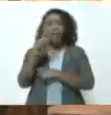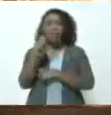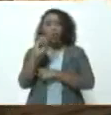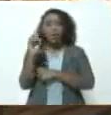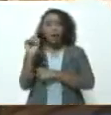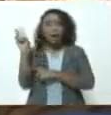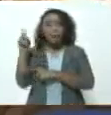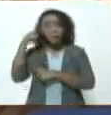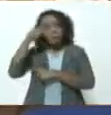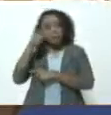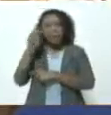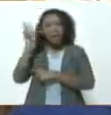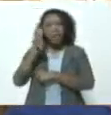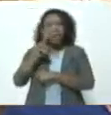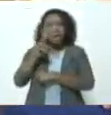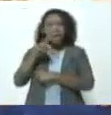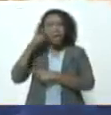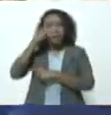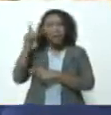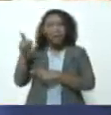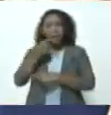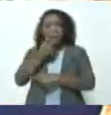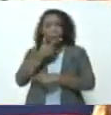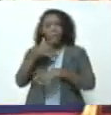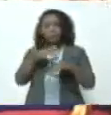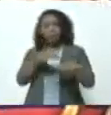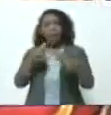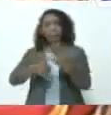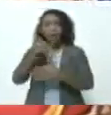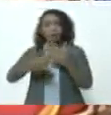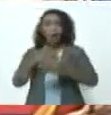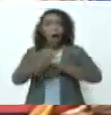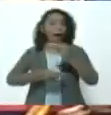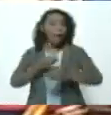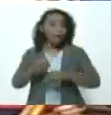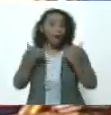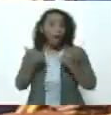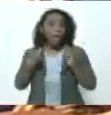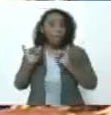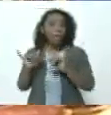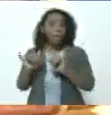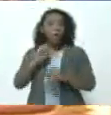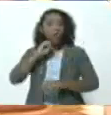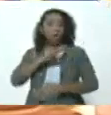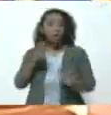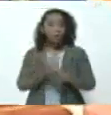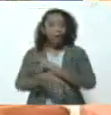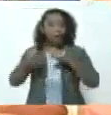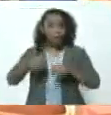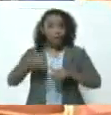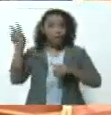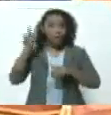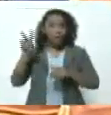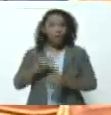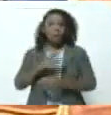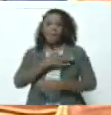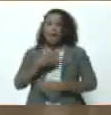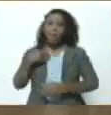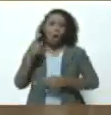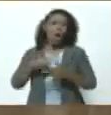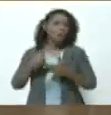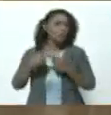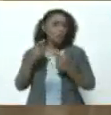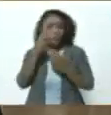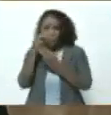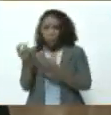la Villa del Cine, productor ejecutivo de este hermosísimo proyecto que engalana ahora mismo la historia de Venezuela. Queremos entonces